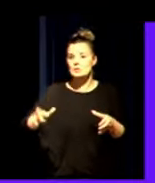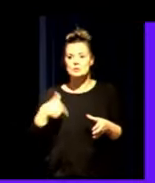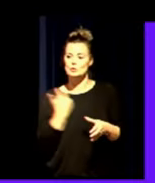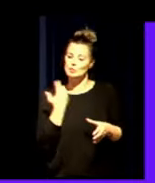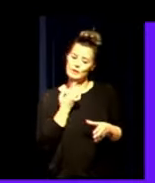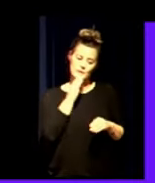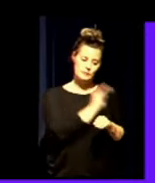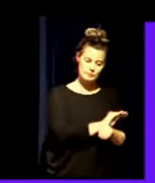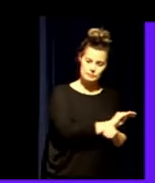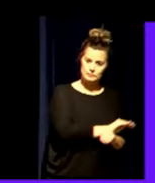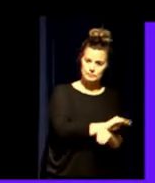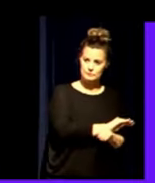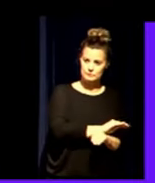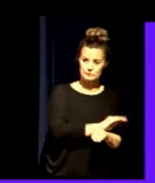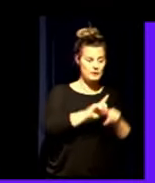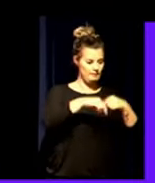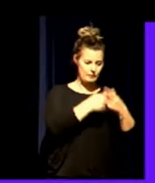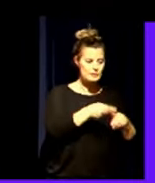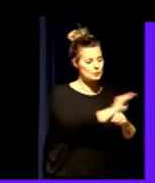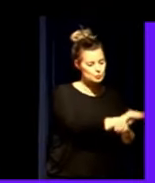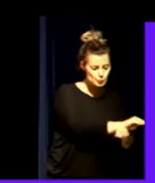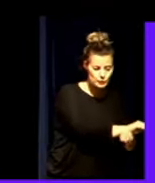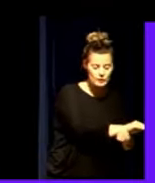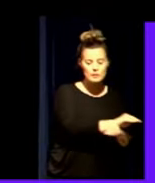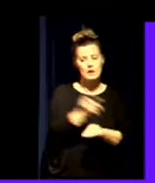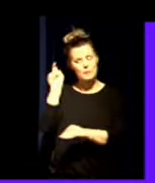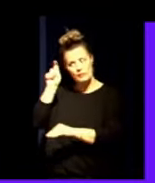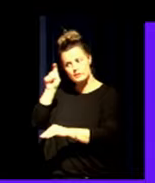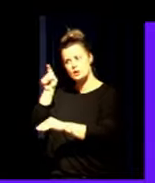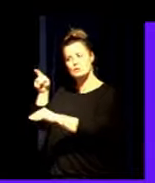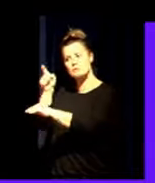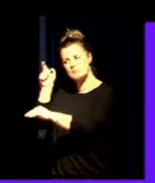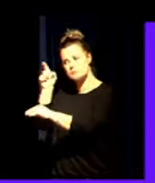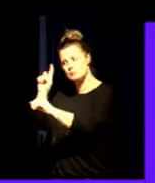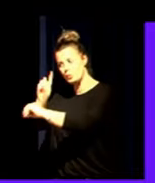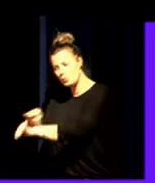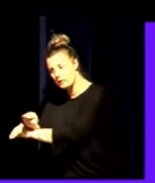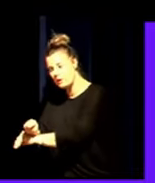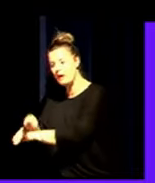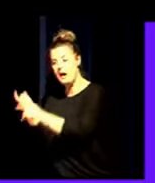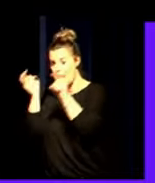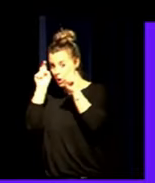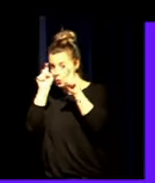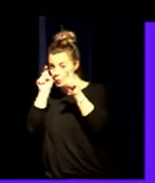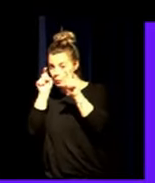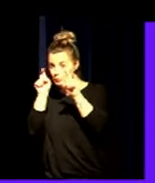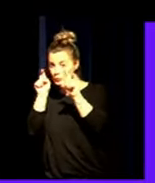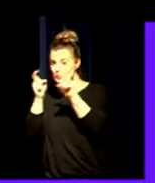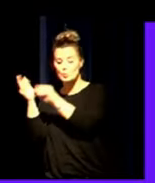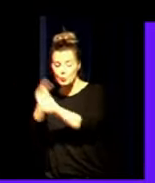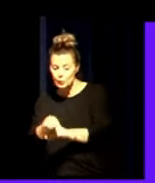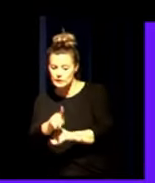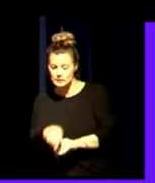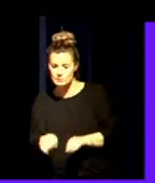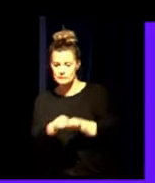cuidamos. Las familias cuidan, el profesorado cuida y el alumnado también cuida, organizando esto